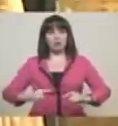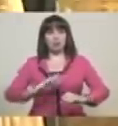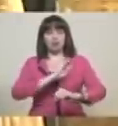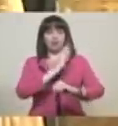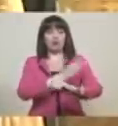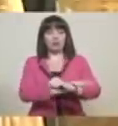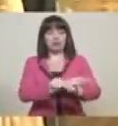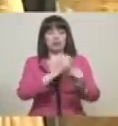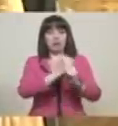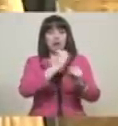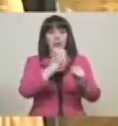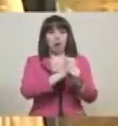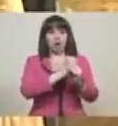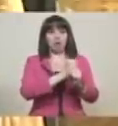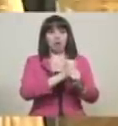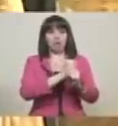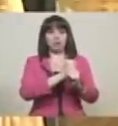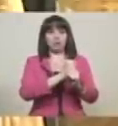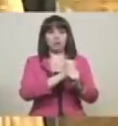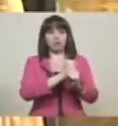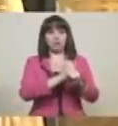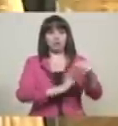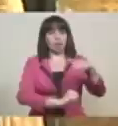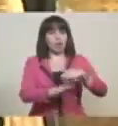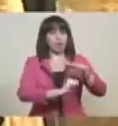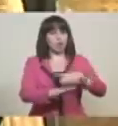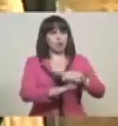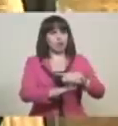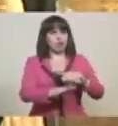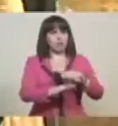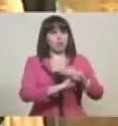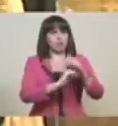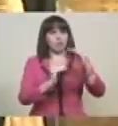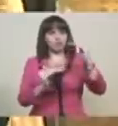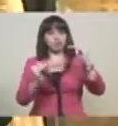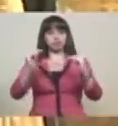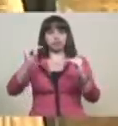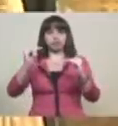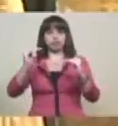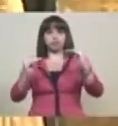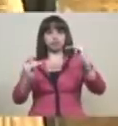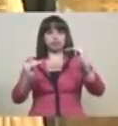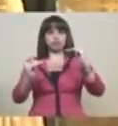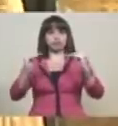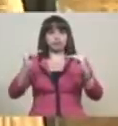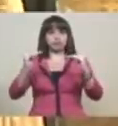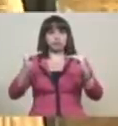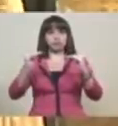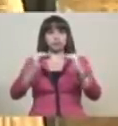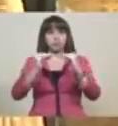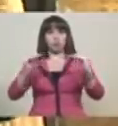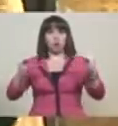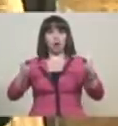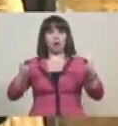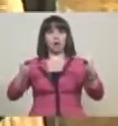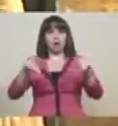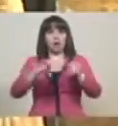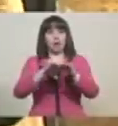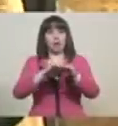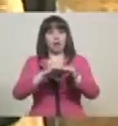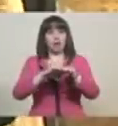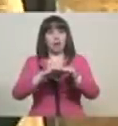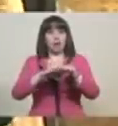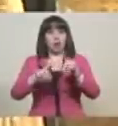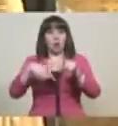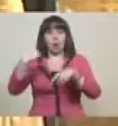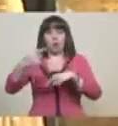Fortalecemos el factor trabajo y tenemos que ir equilibrando con un factor capital que se fue por encima